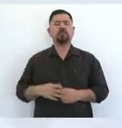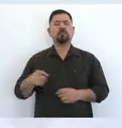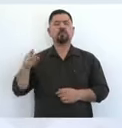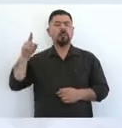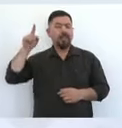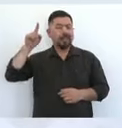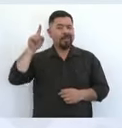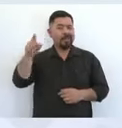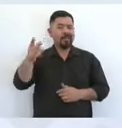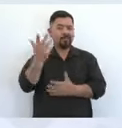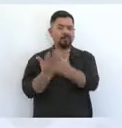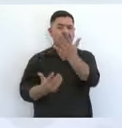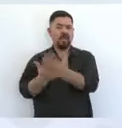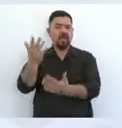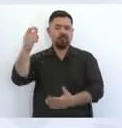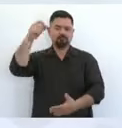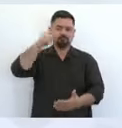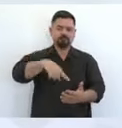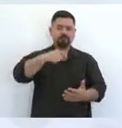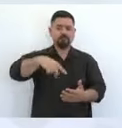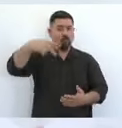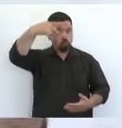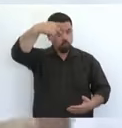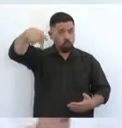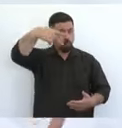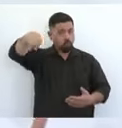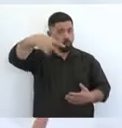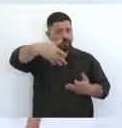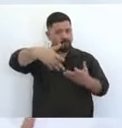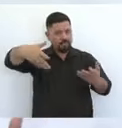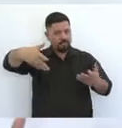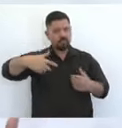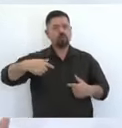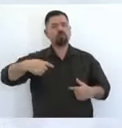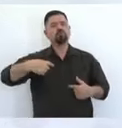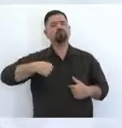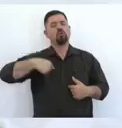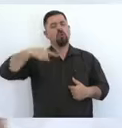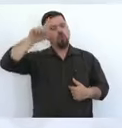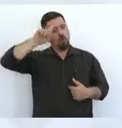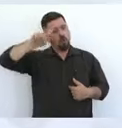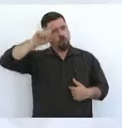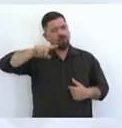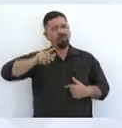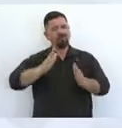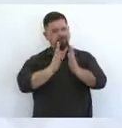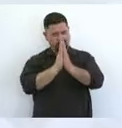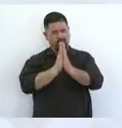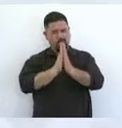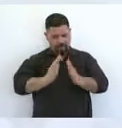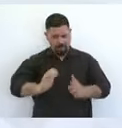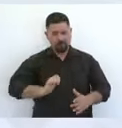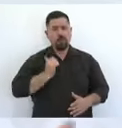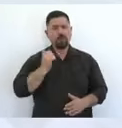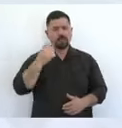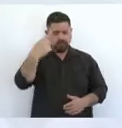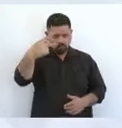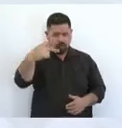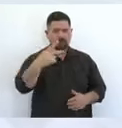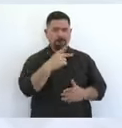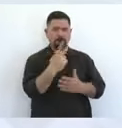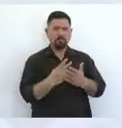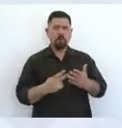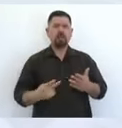cultiven sus tierras. Yo recomendaría que se aproveche este programa.